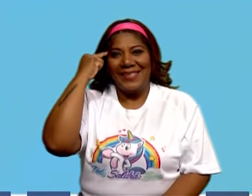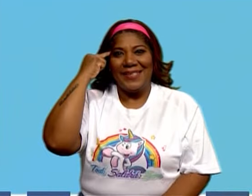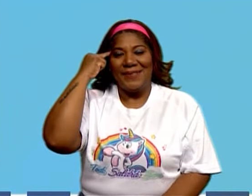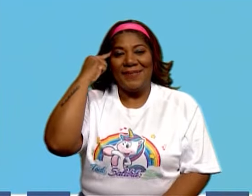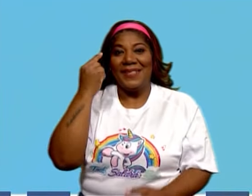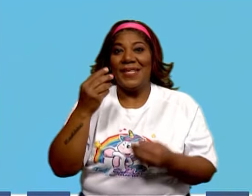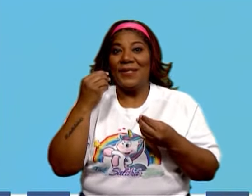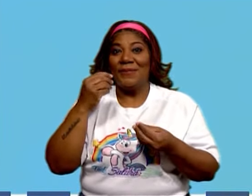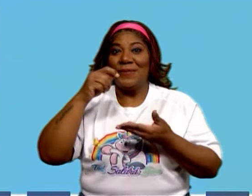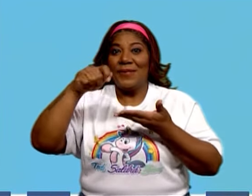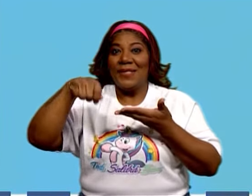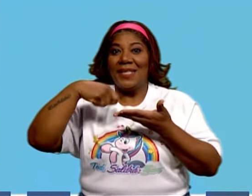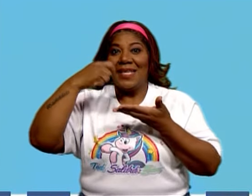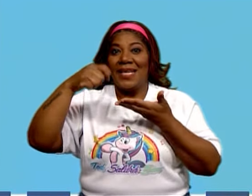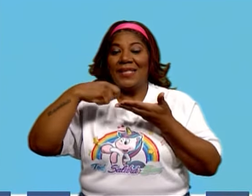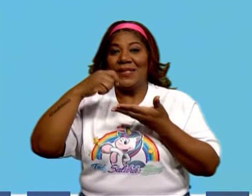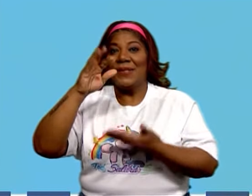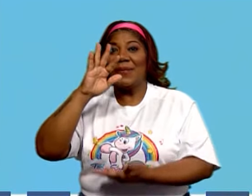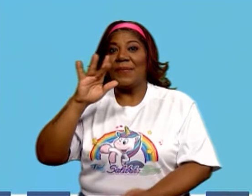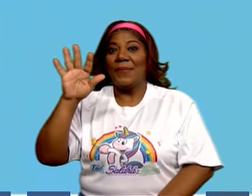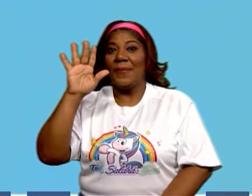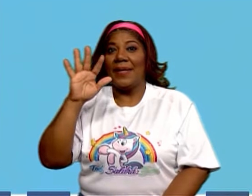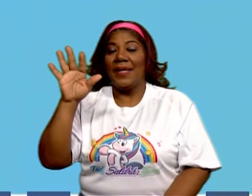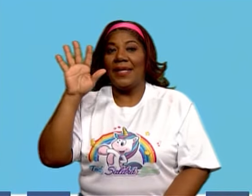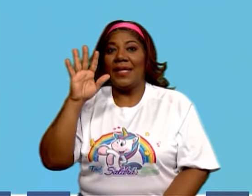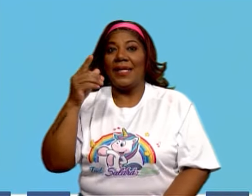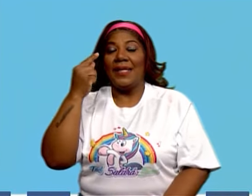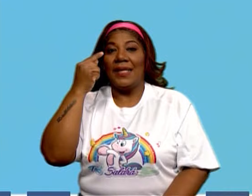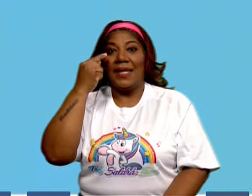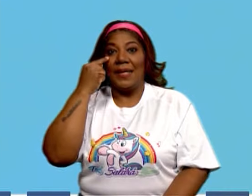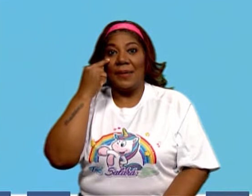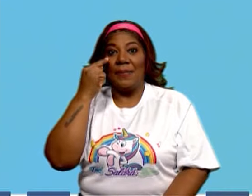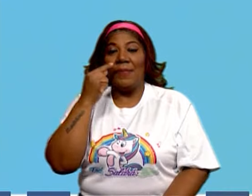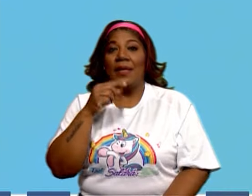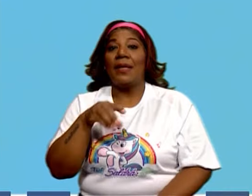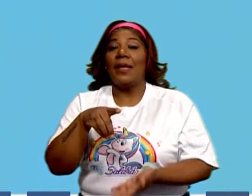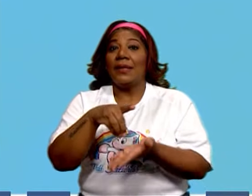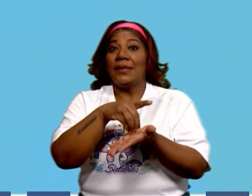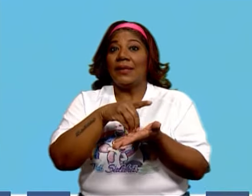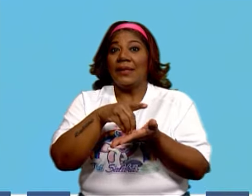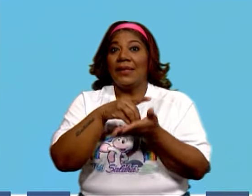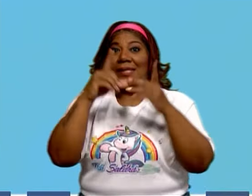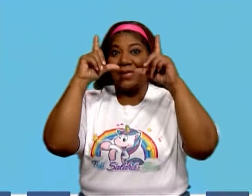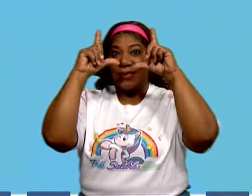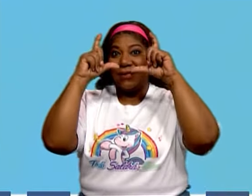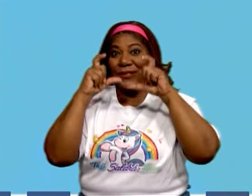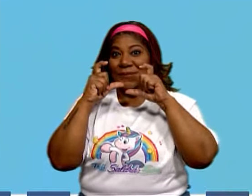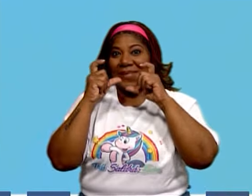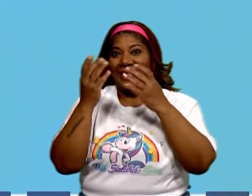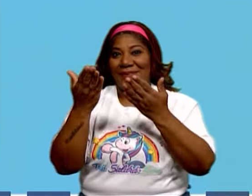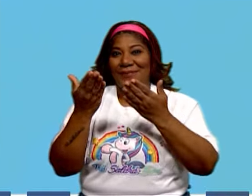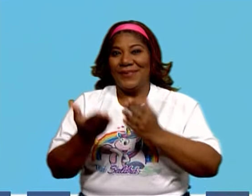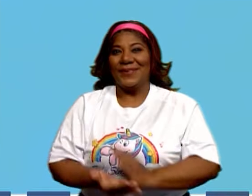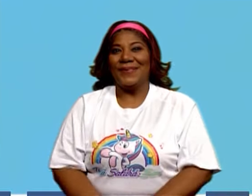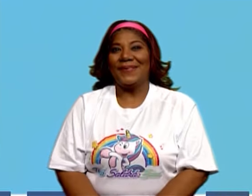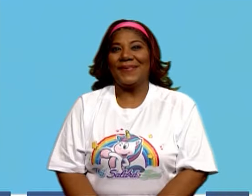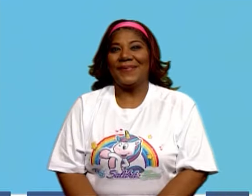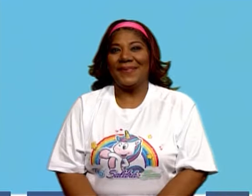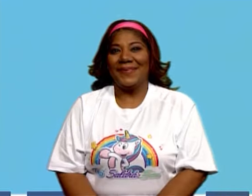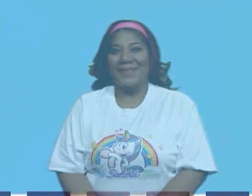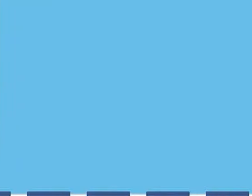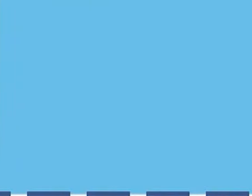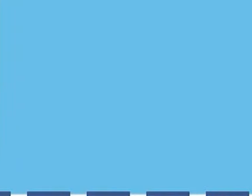aquí tomes una captura de pantalla para que lo puedas realizar de manera digital. Vamos a ver y a